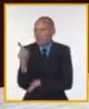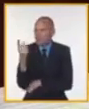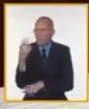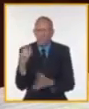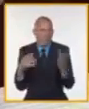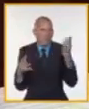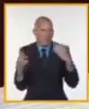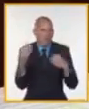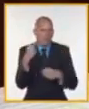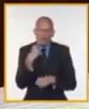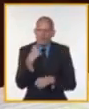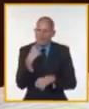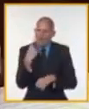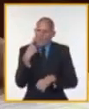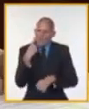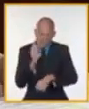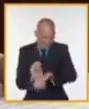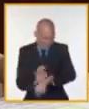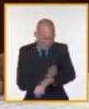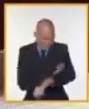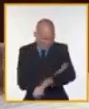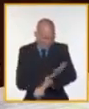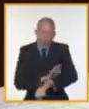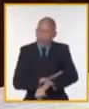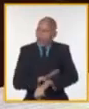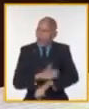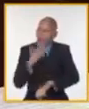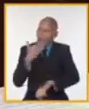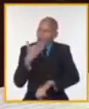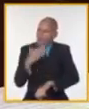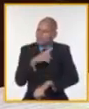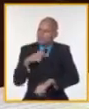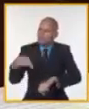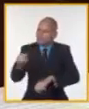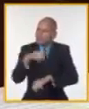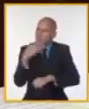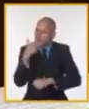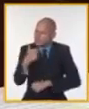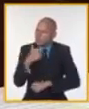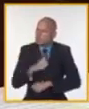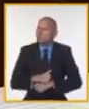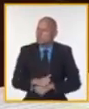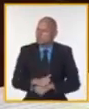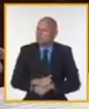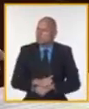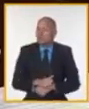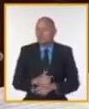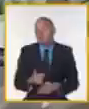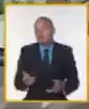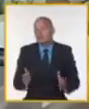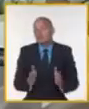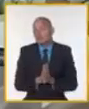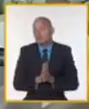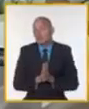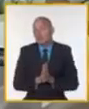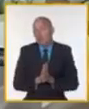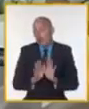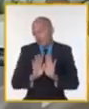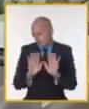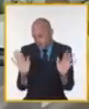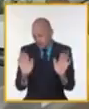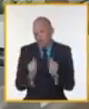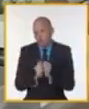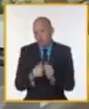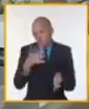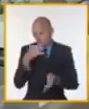ya de la manera que usted, Morales, lo ha expuesto. Yo realmente voy a referirme a la parte